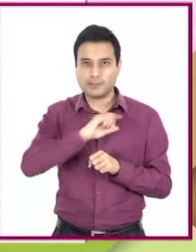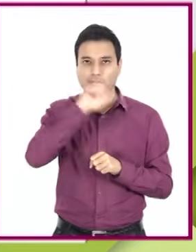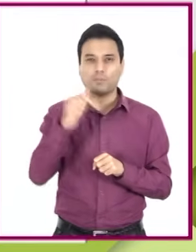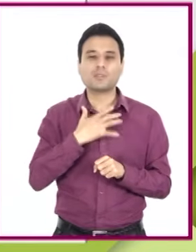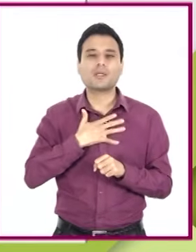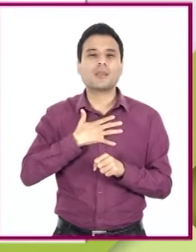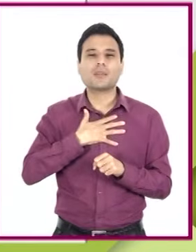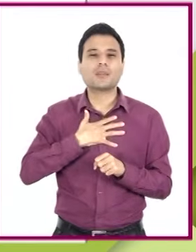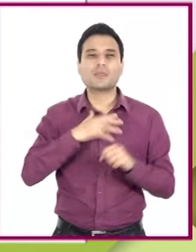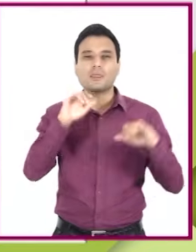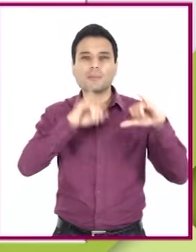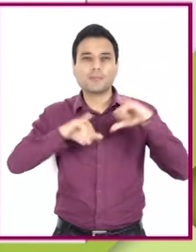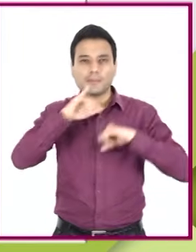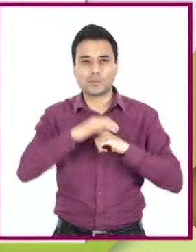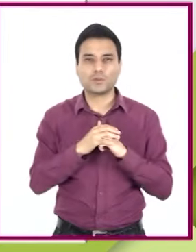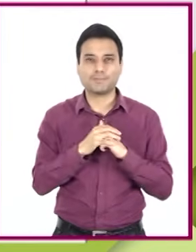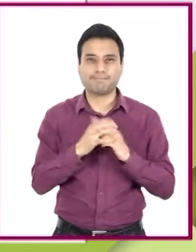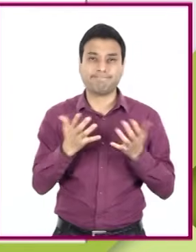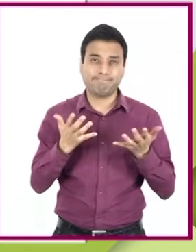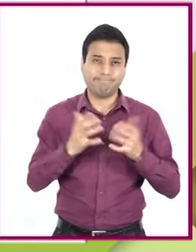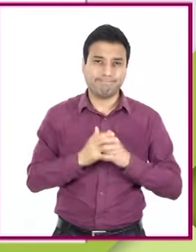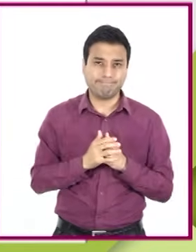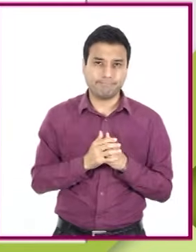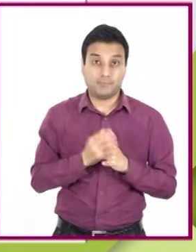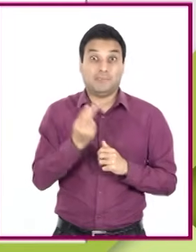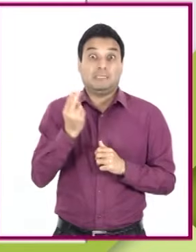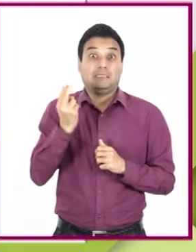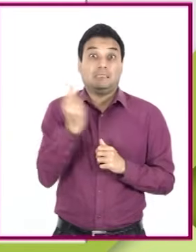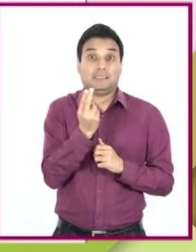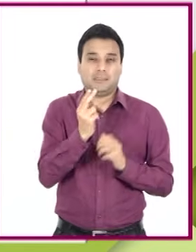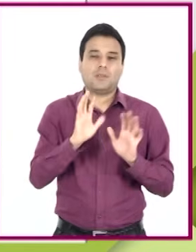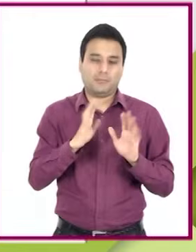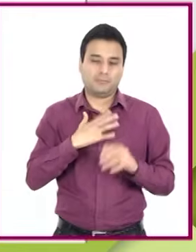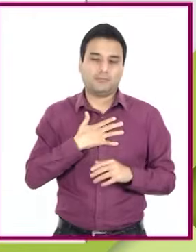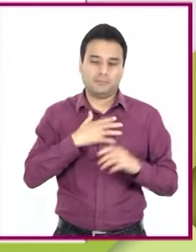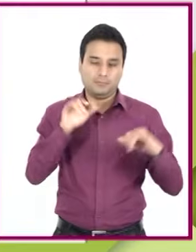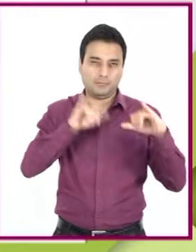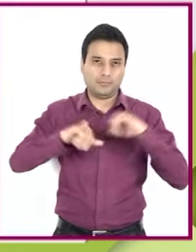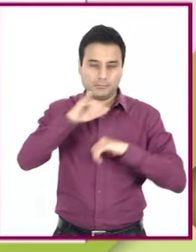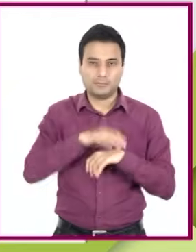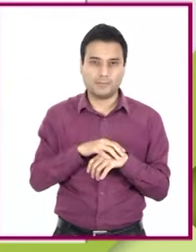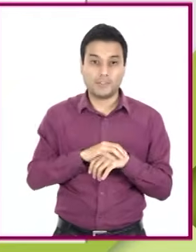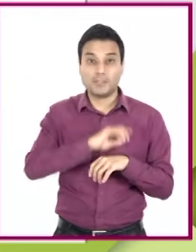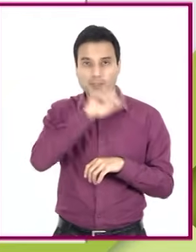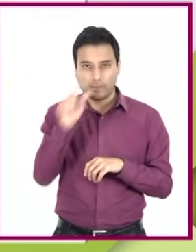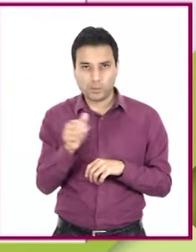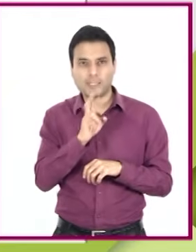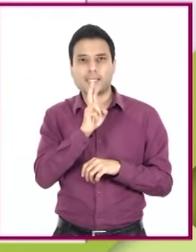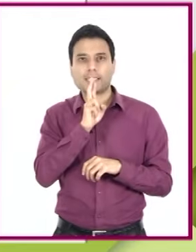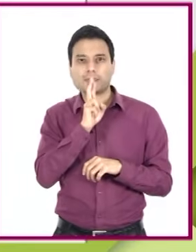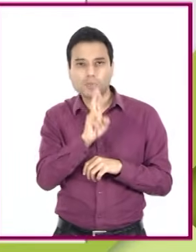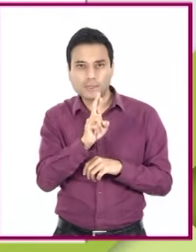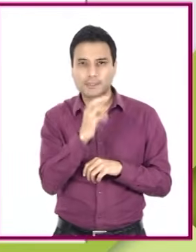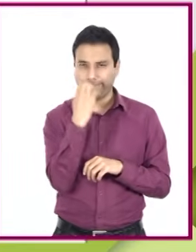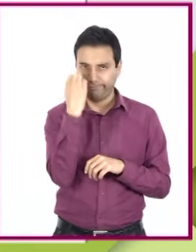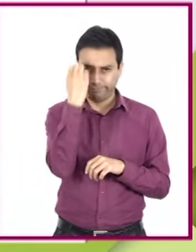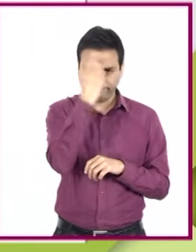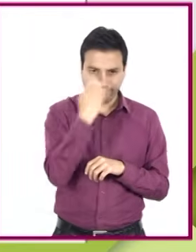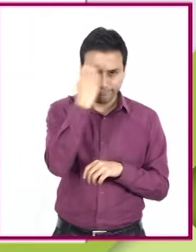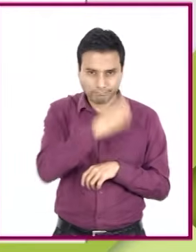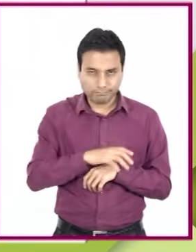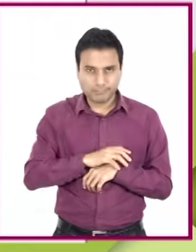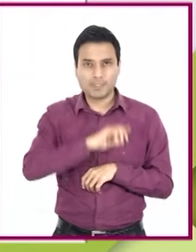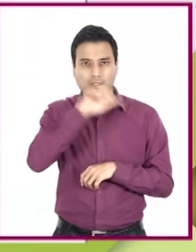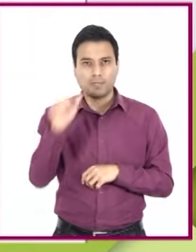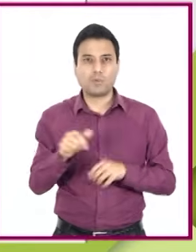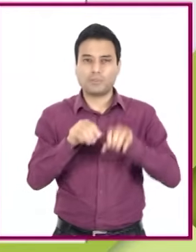experimentos necesarios, solo si el proyecto lo requiere, así como obtener resultados, analizarlos, comunicarlos